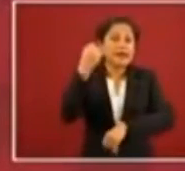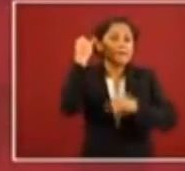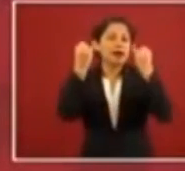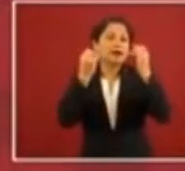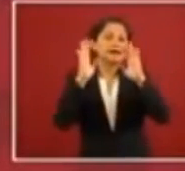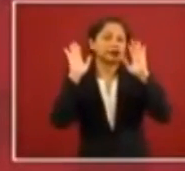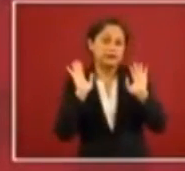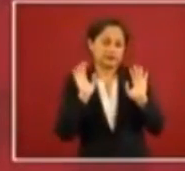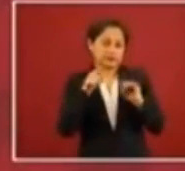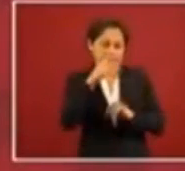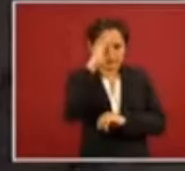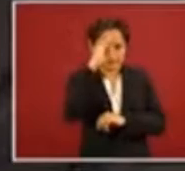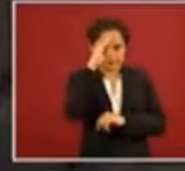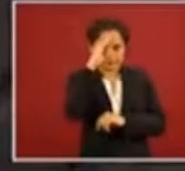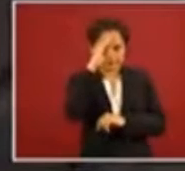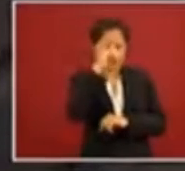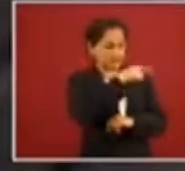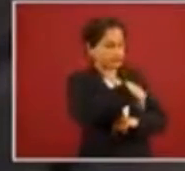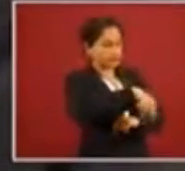podríamos entregar